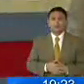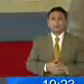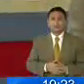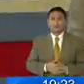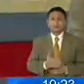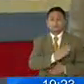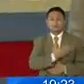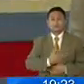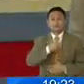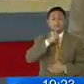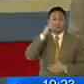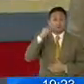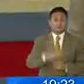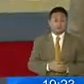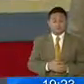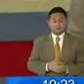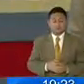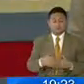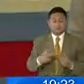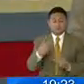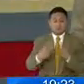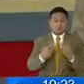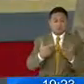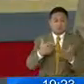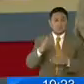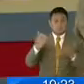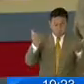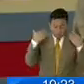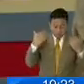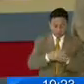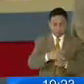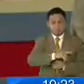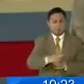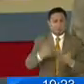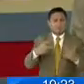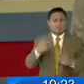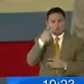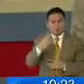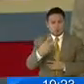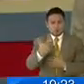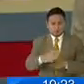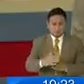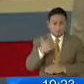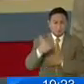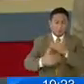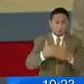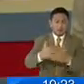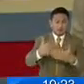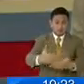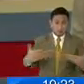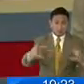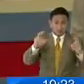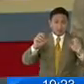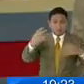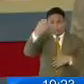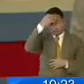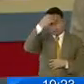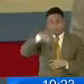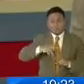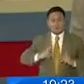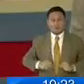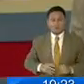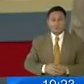El presidente de la República, Rafael Correa, visitó la ciudad de Guayaquil, donde constató de cerca el avance de algunas obras en materia de educación y